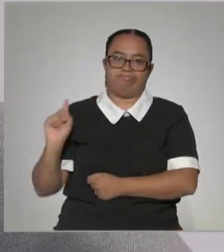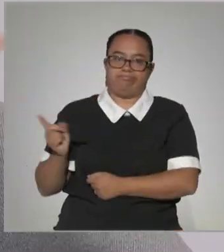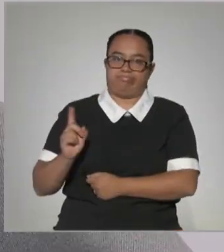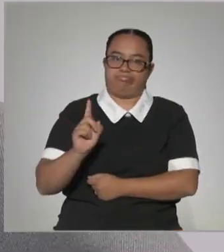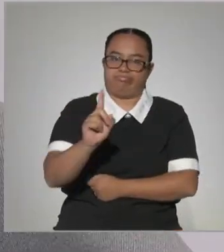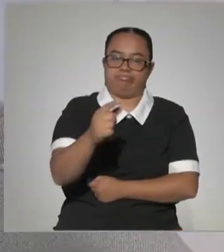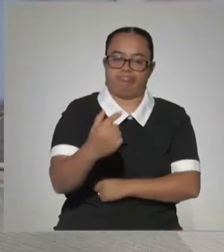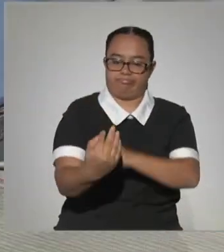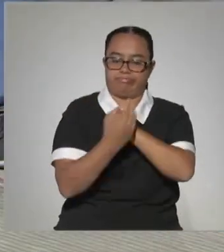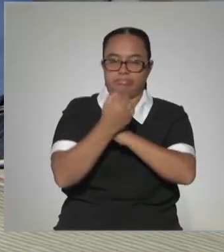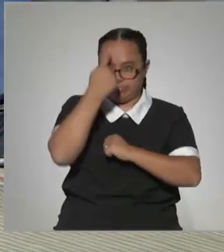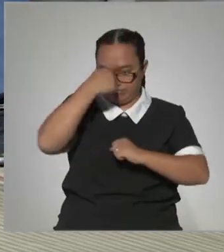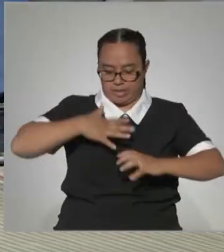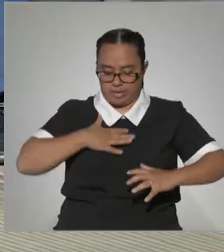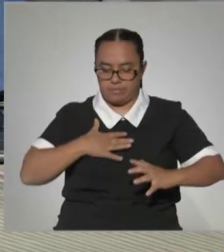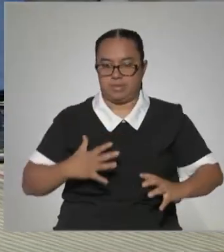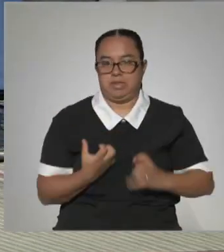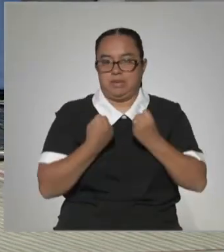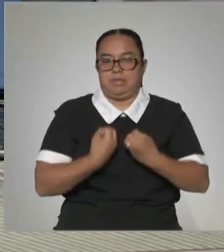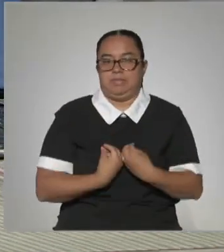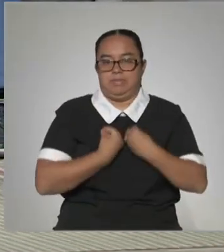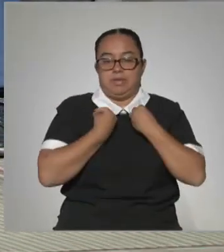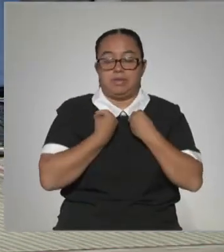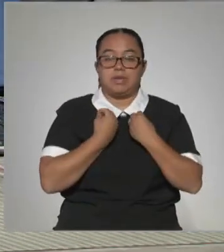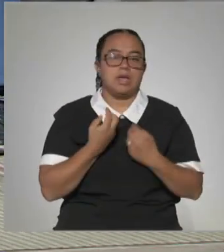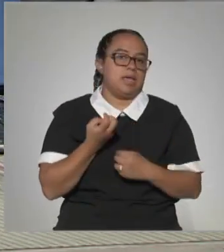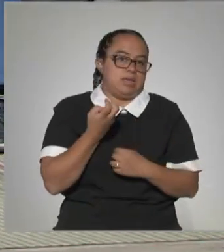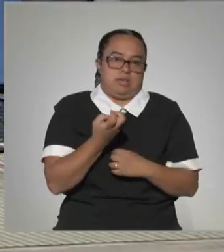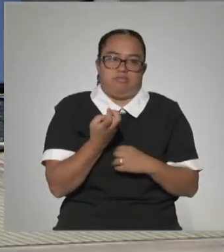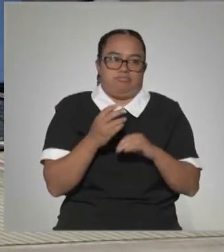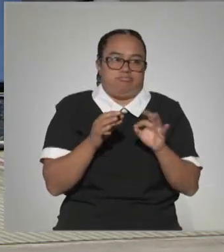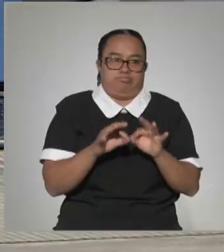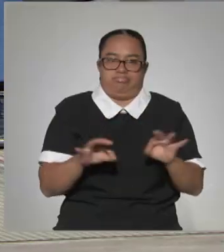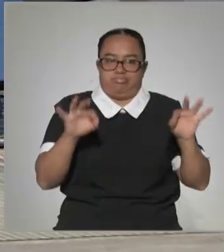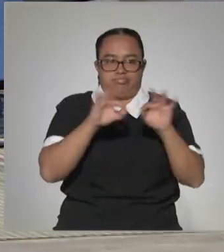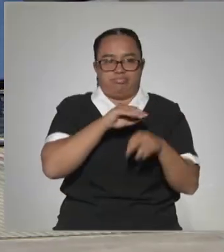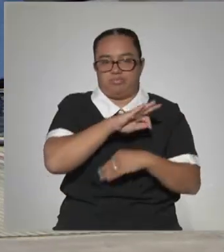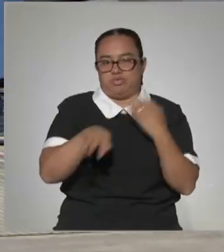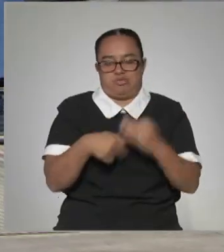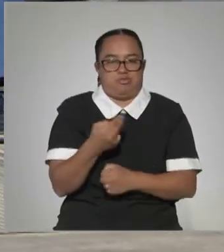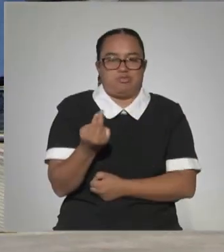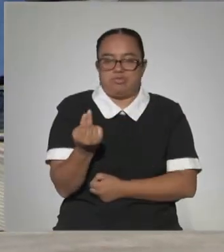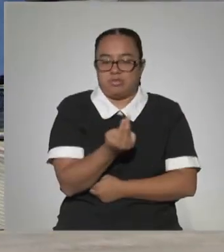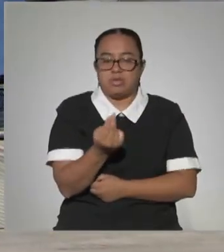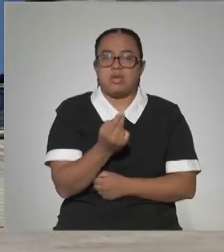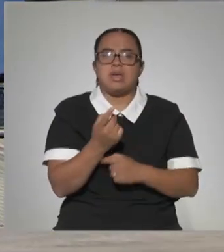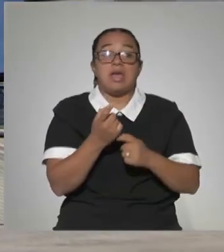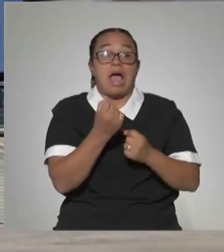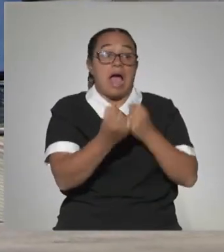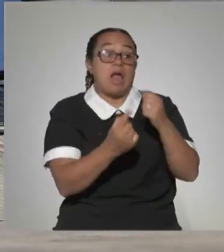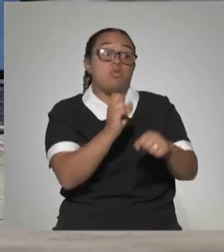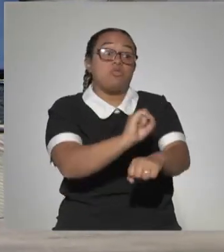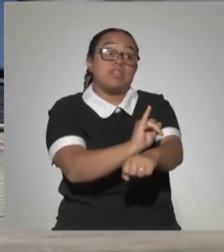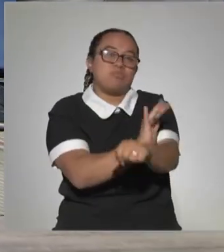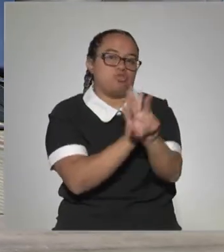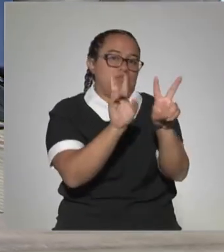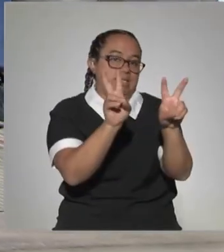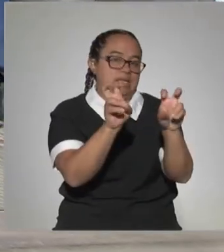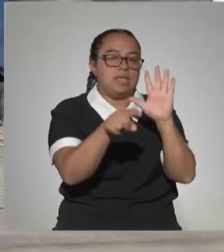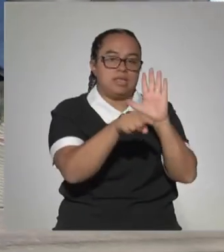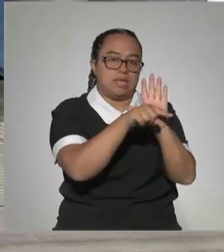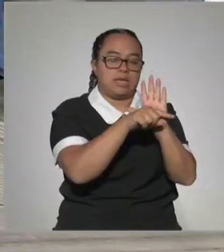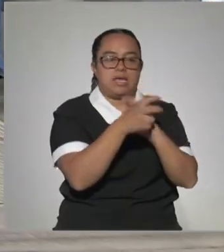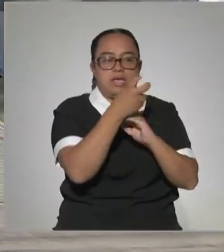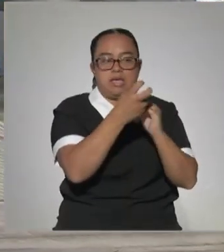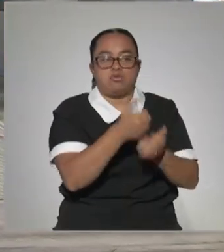proteja y sobreviva, ¿no? Entonces, claro que es necesaria en todas esas emociones, incluso las negativas, para supervivencia, y